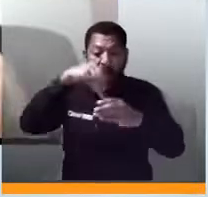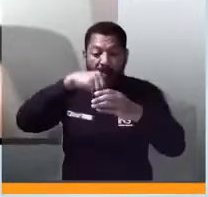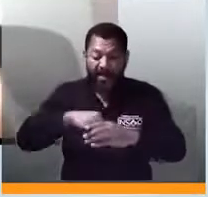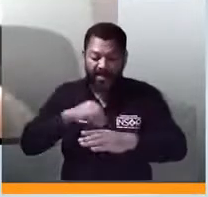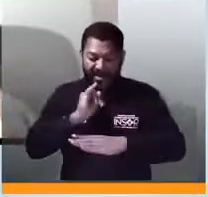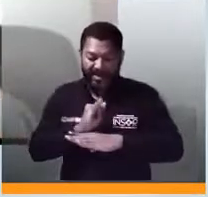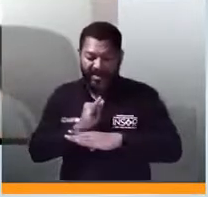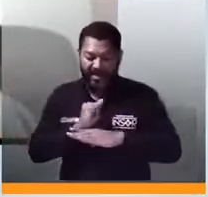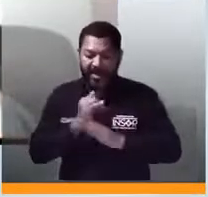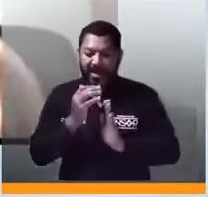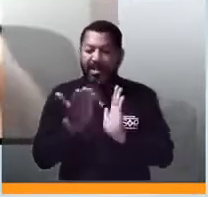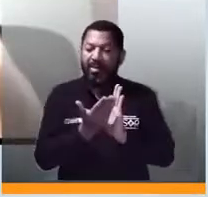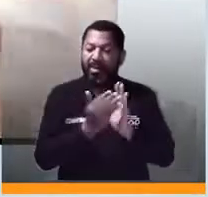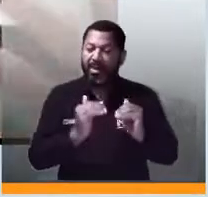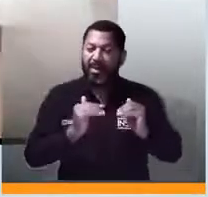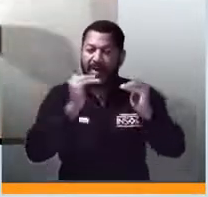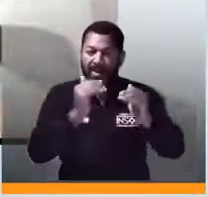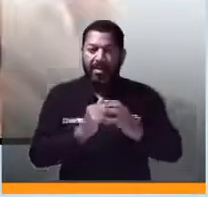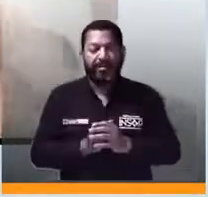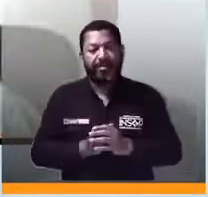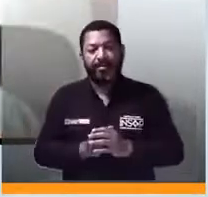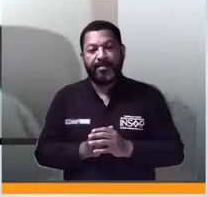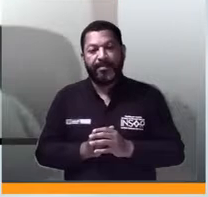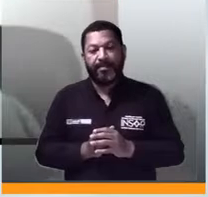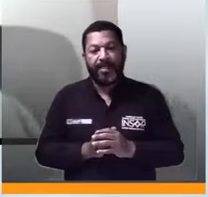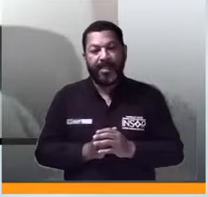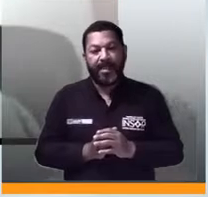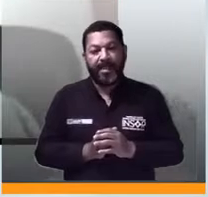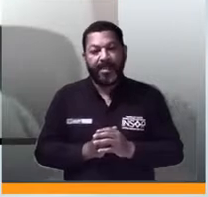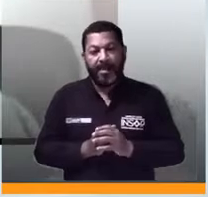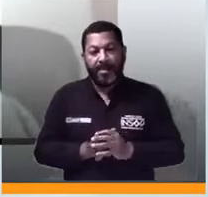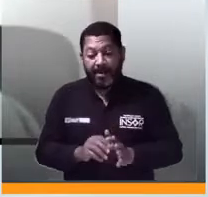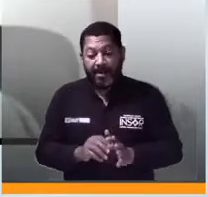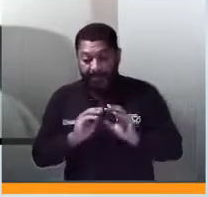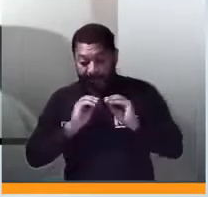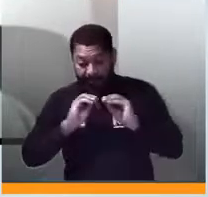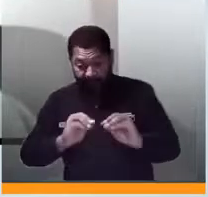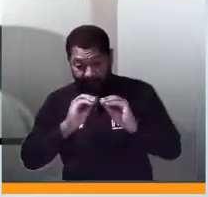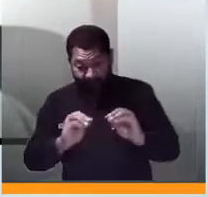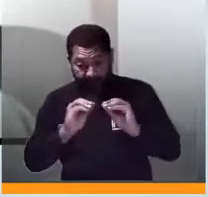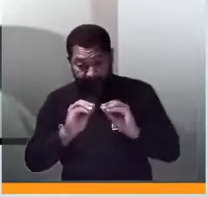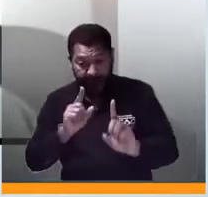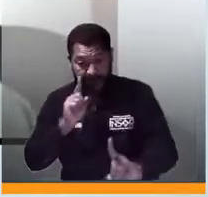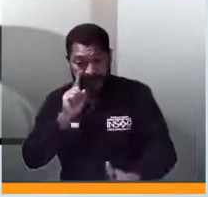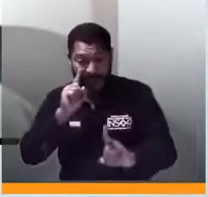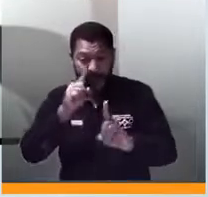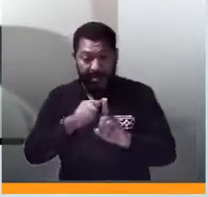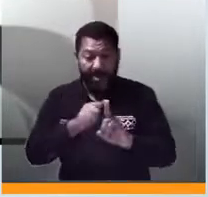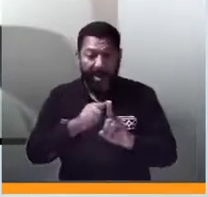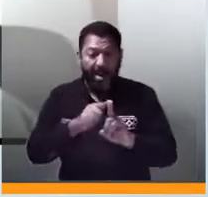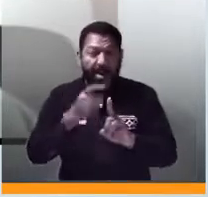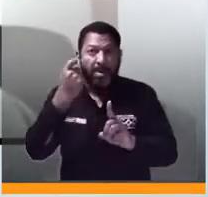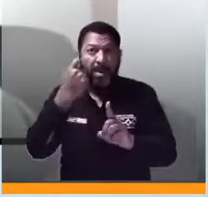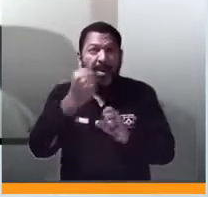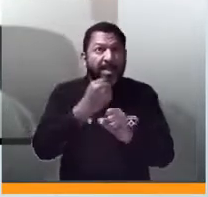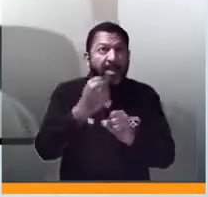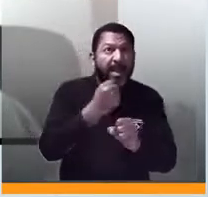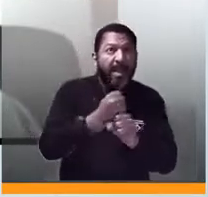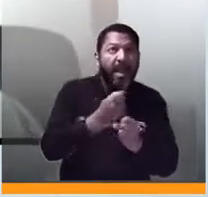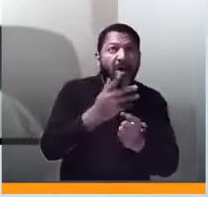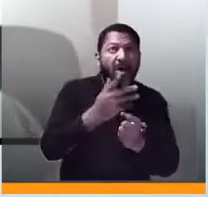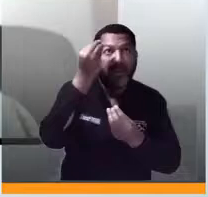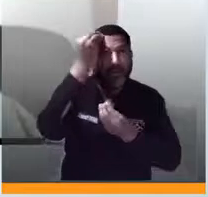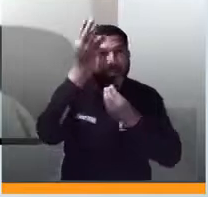instituciones de educación superior, formando no solamente para la dinámica de empleabilidad o de emprendimiento, sino en